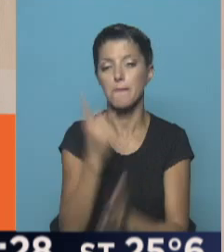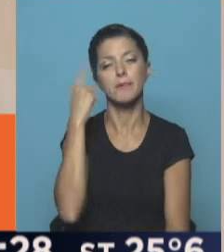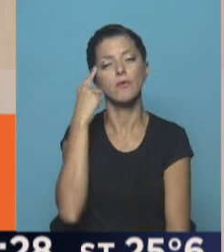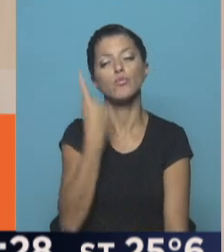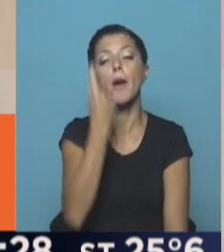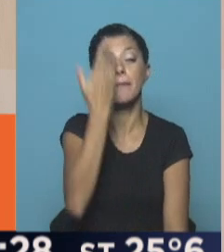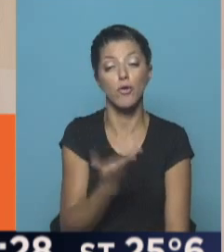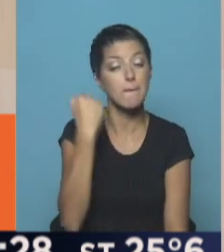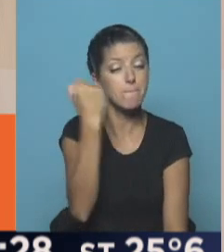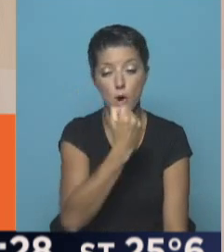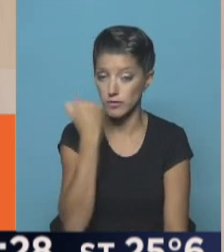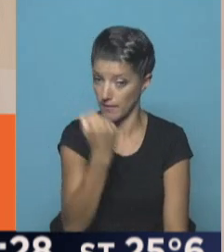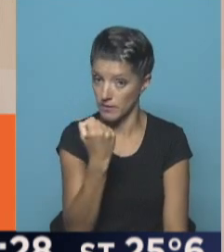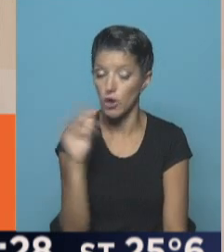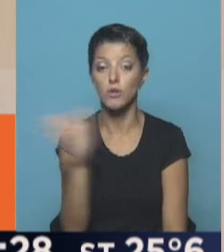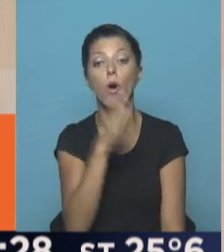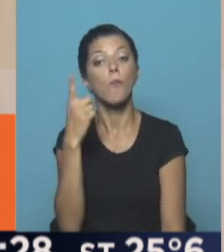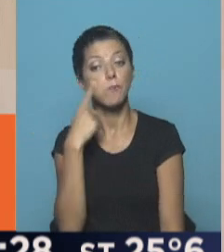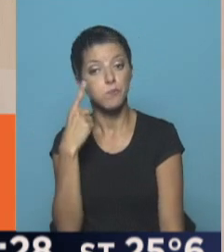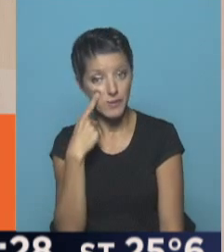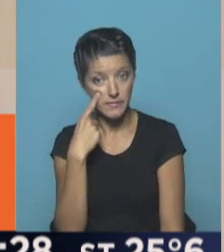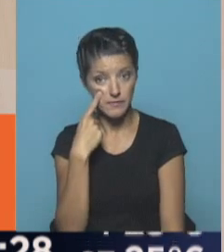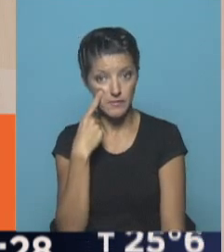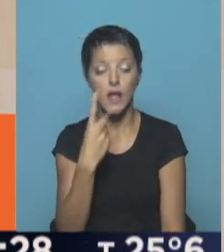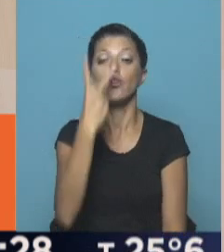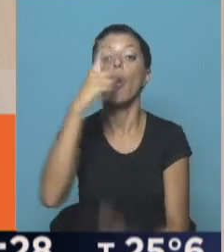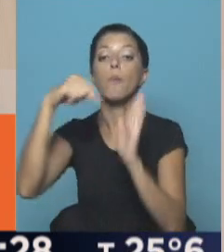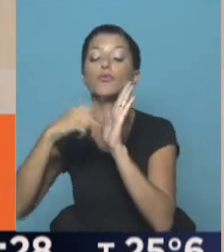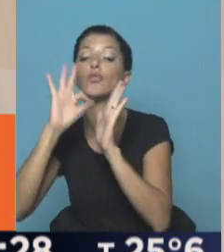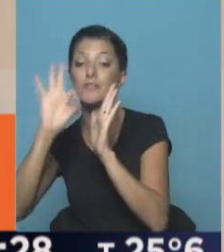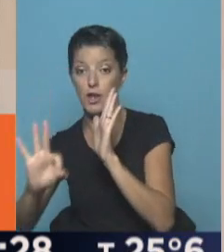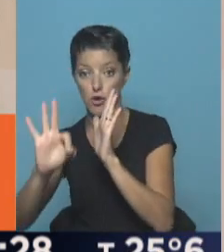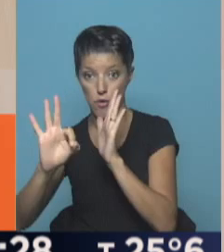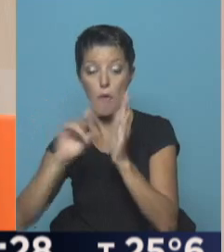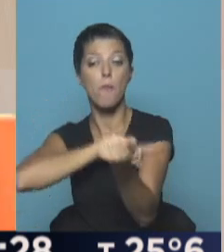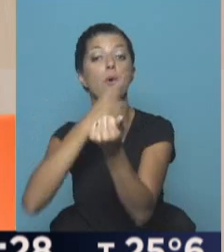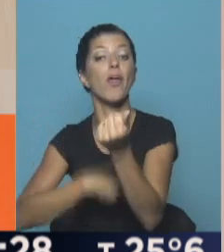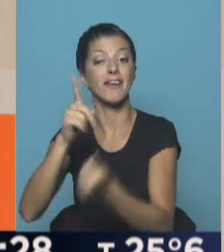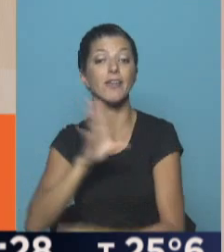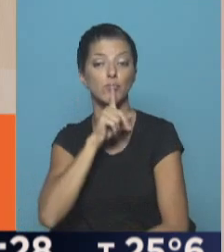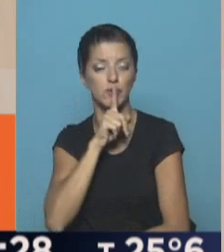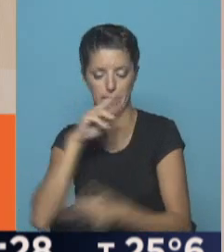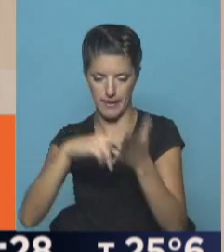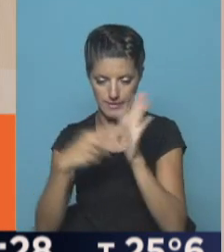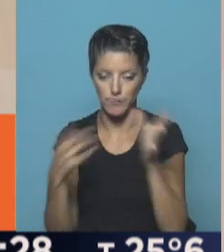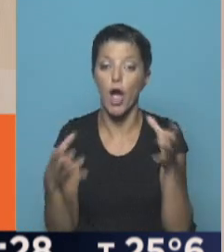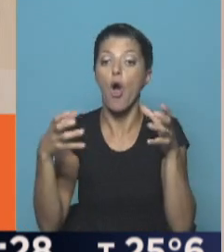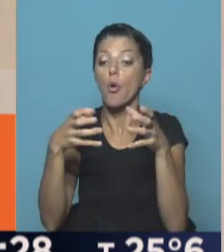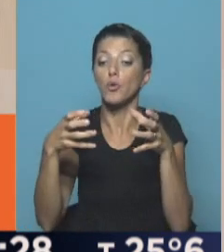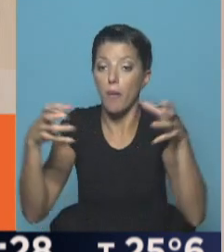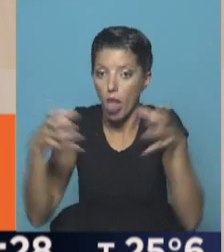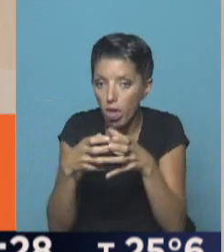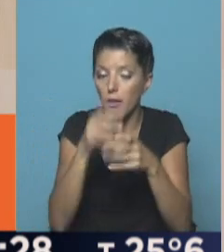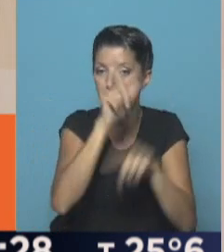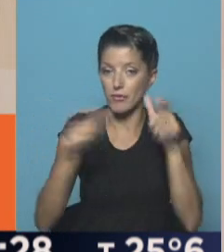central dentro de lo que se denomina el Politburó 2.0 en el poder en Rusia. Esto es un grupo muy reducido de personas,